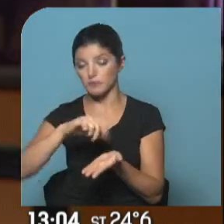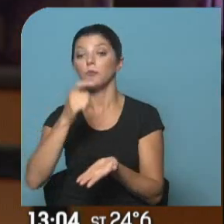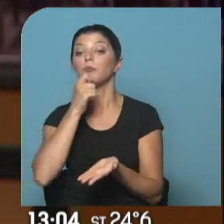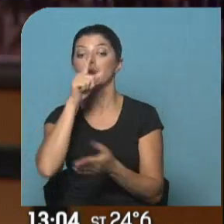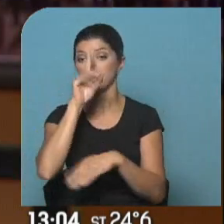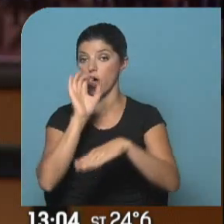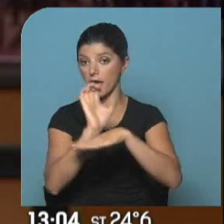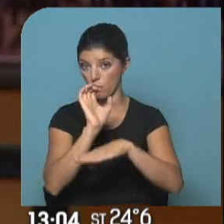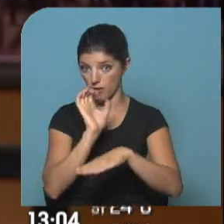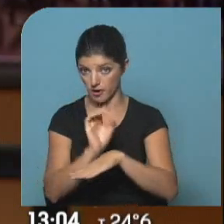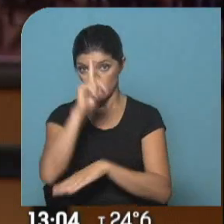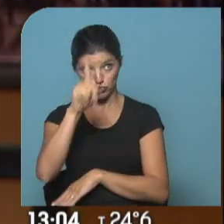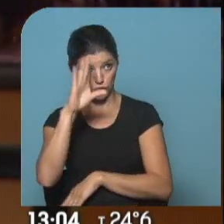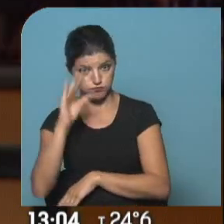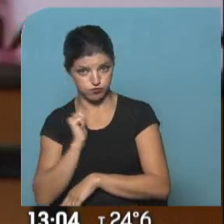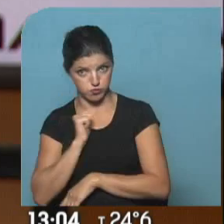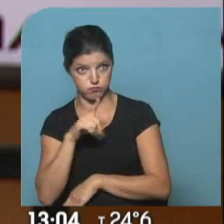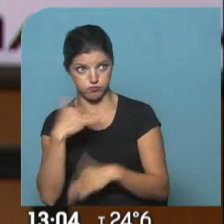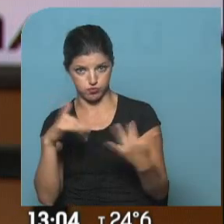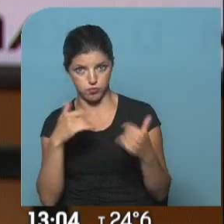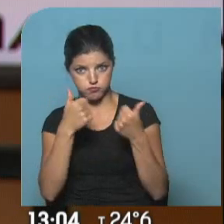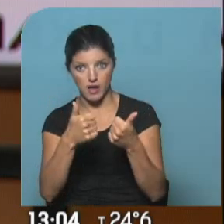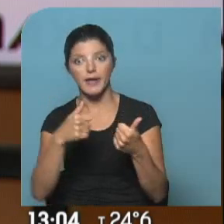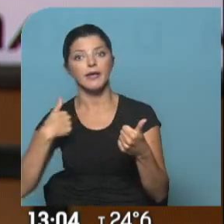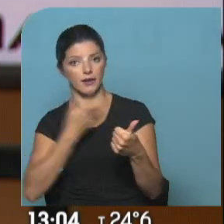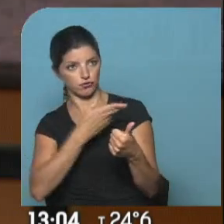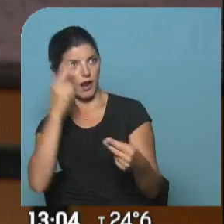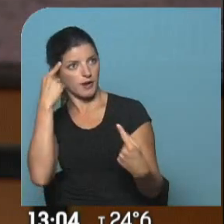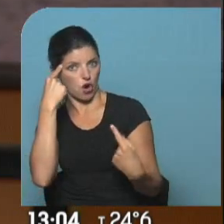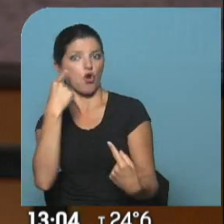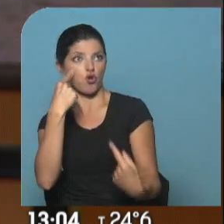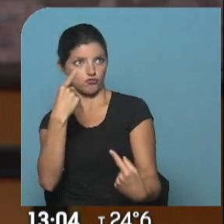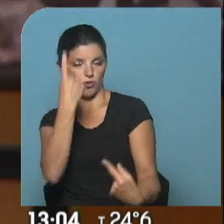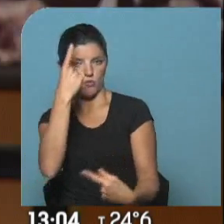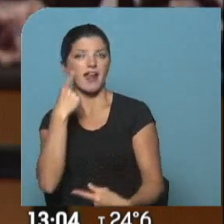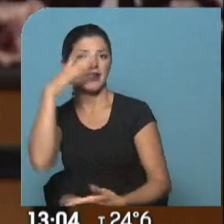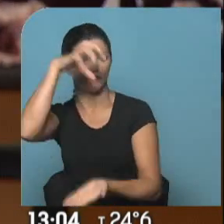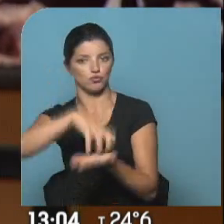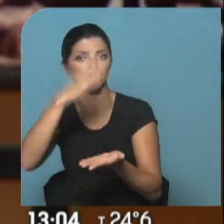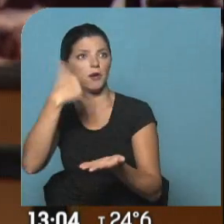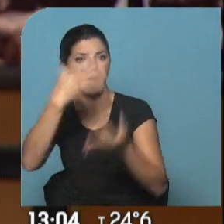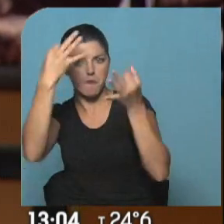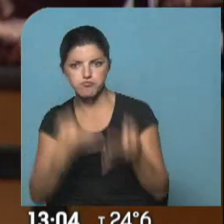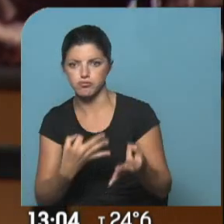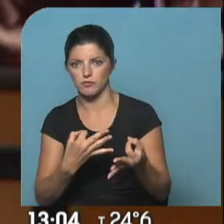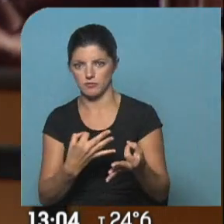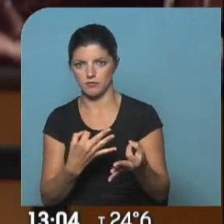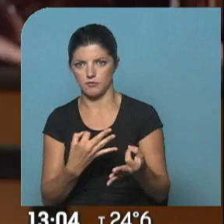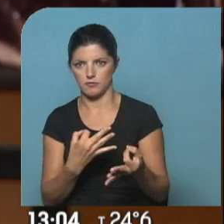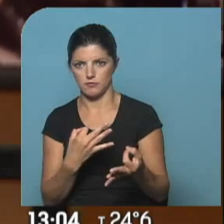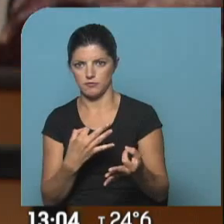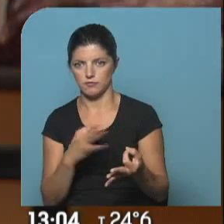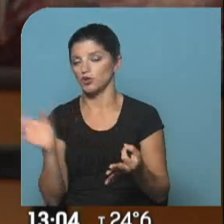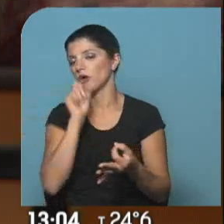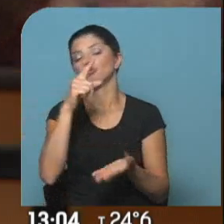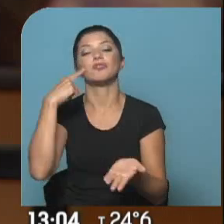las Fuerzas Armadas tienen un altísimo prestigio y la sociedad las reconoce como una de las instituciones más limpias, más puras de todas las que tienen dentro